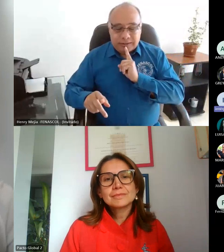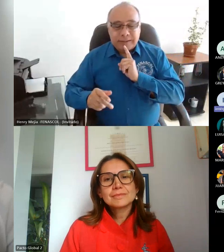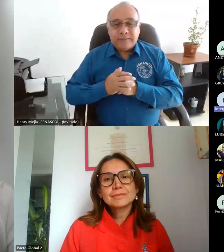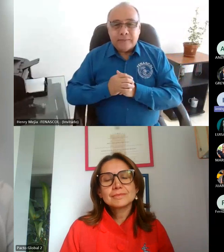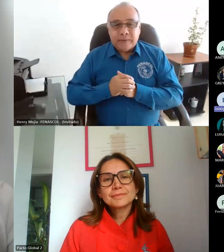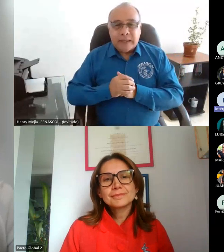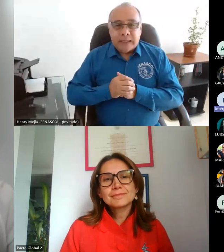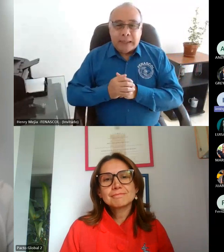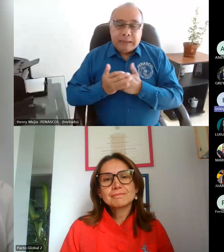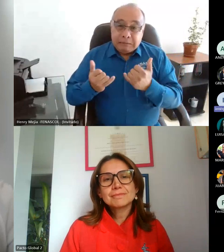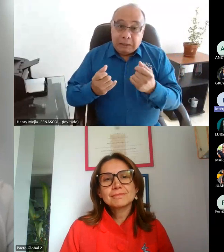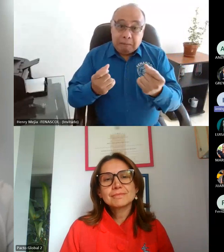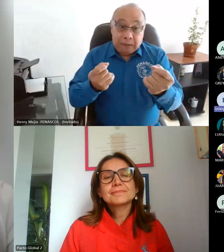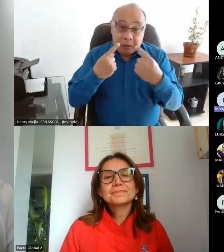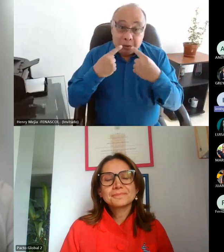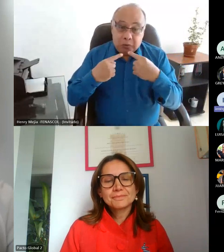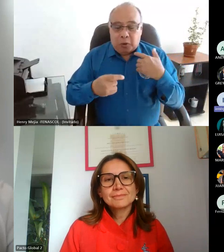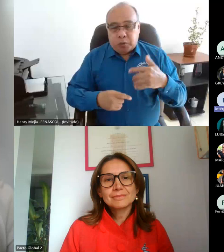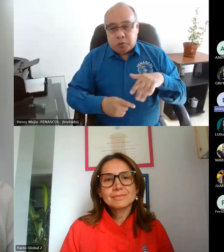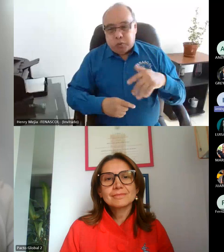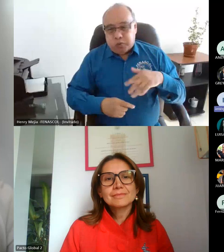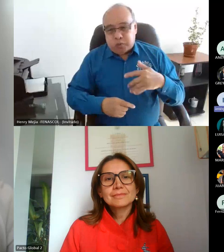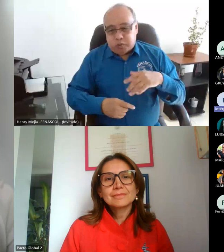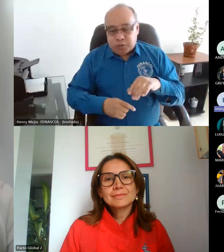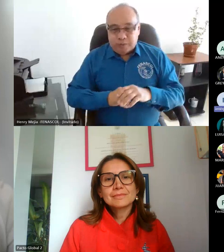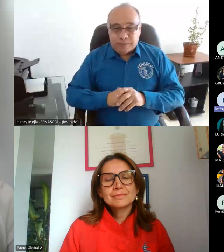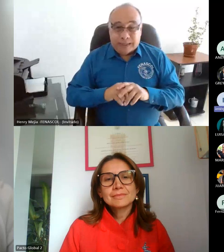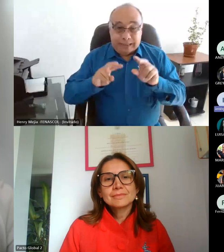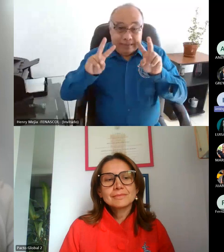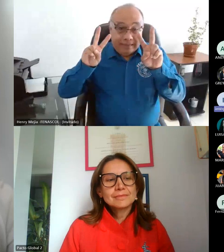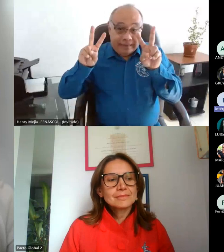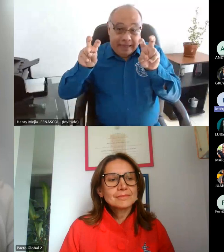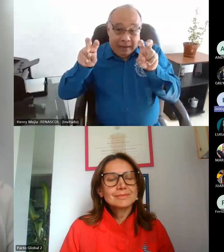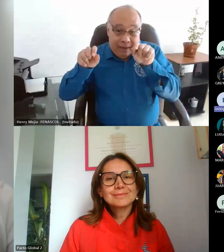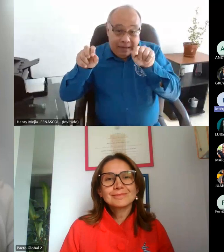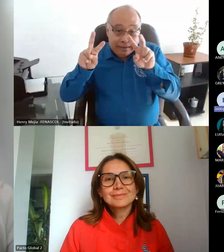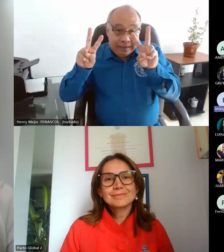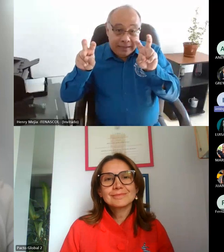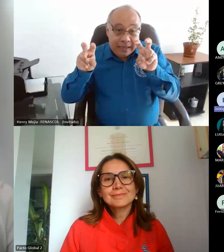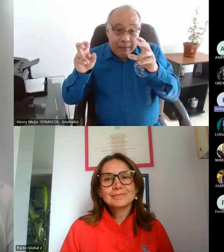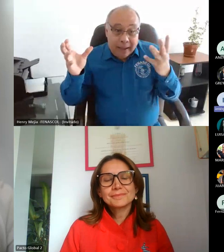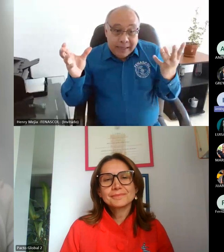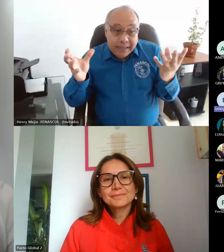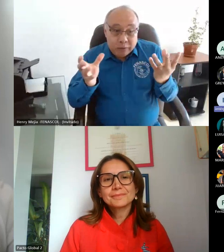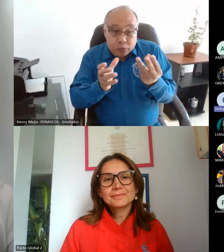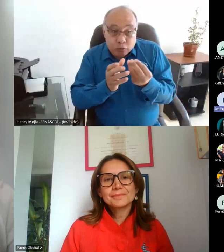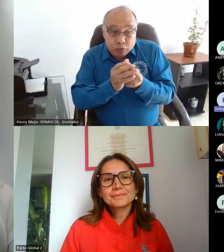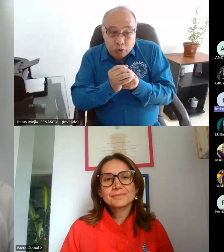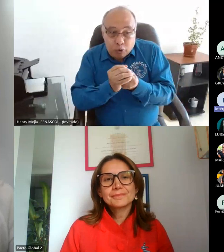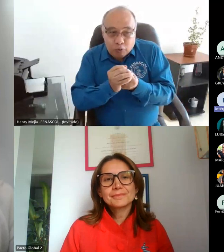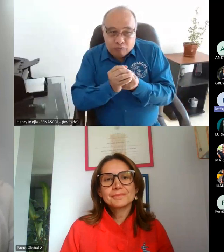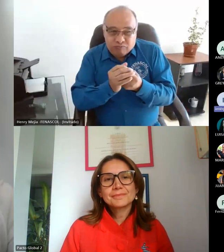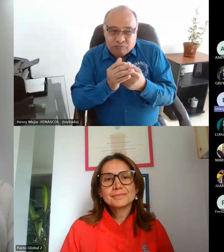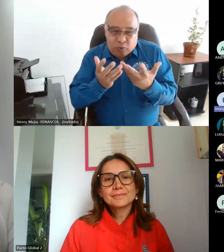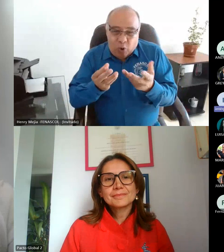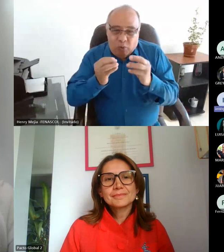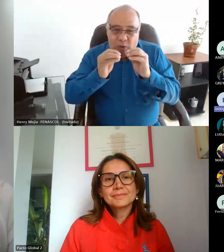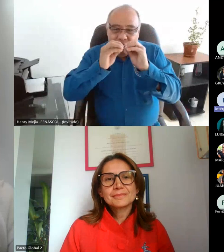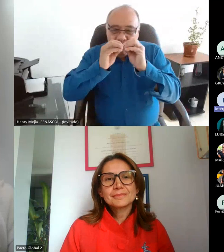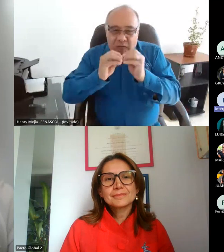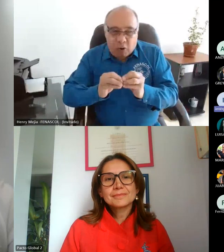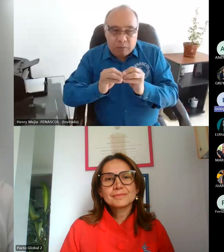en los derechos de las personas sordas frente a la pregunta que me haces es bastante interesante